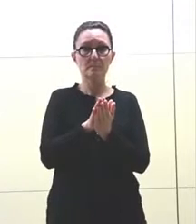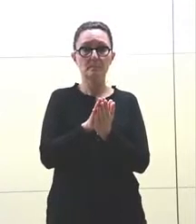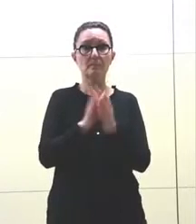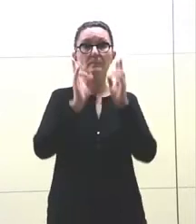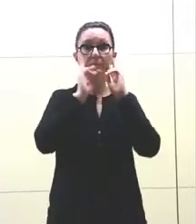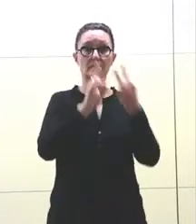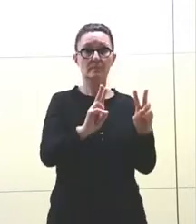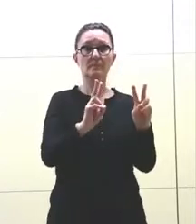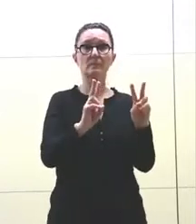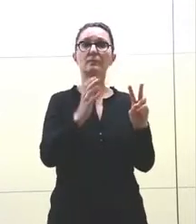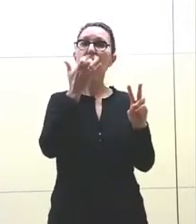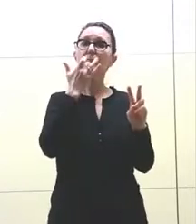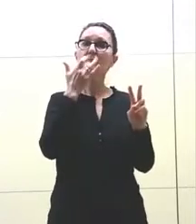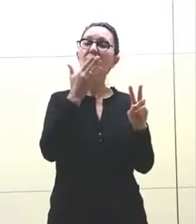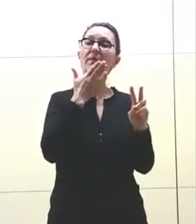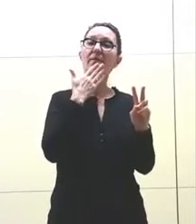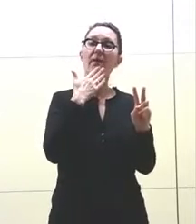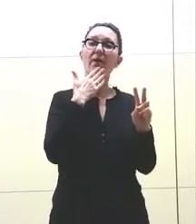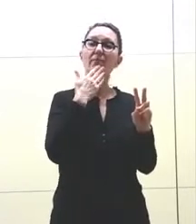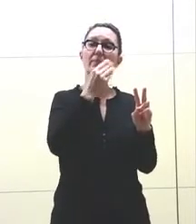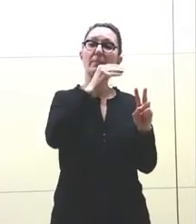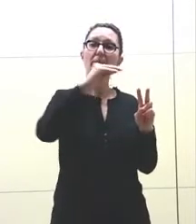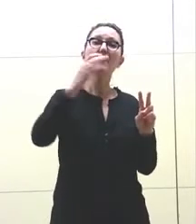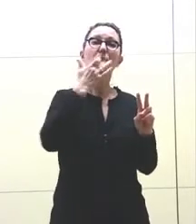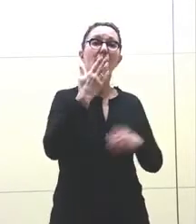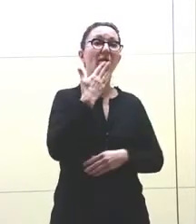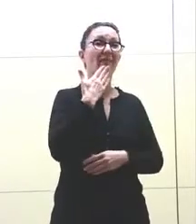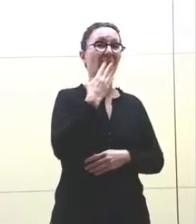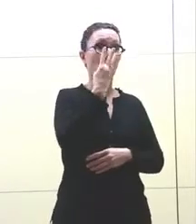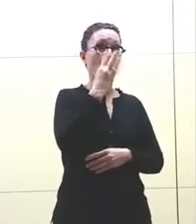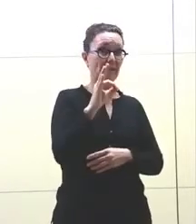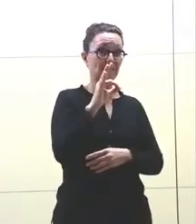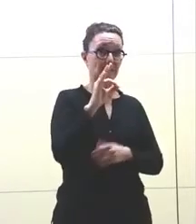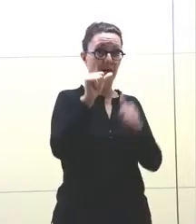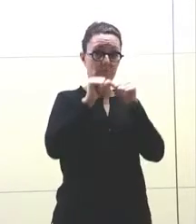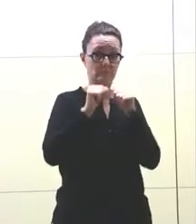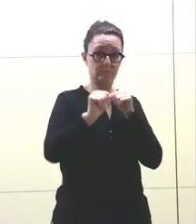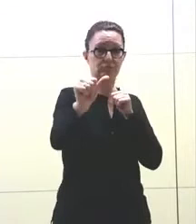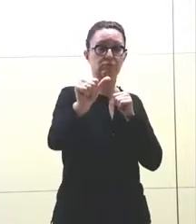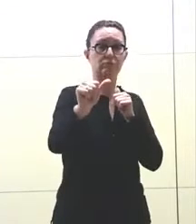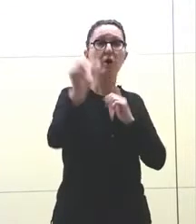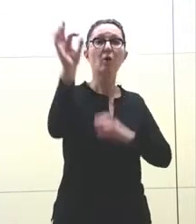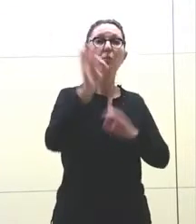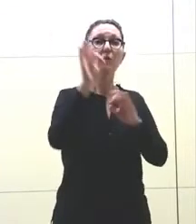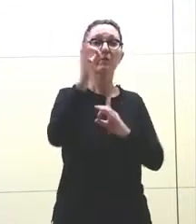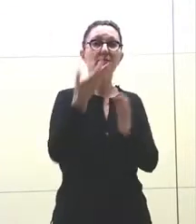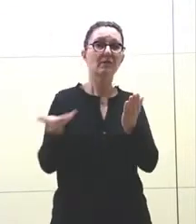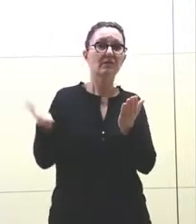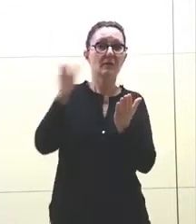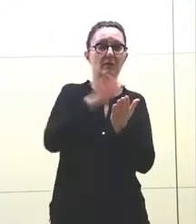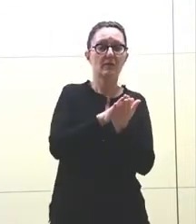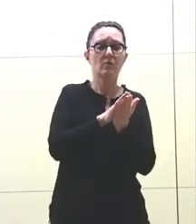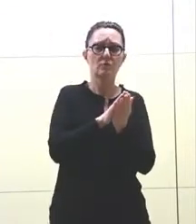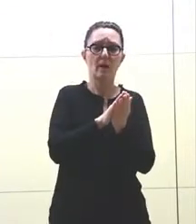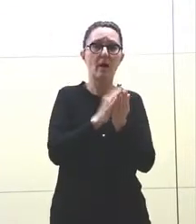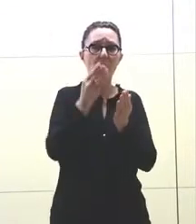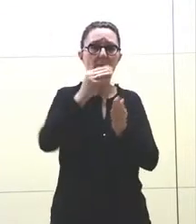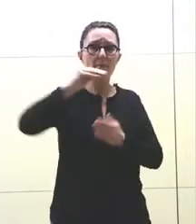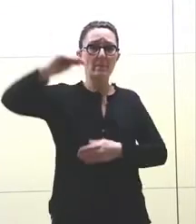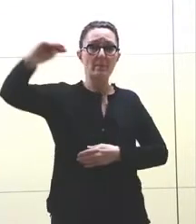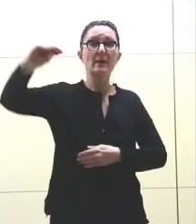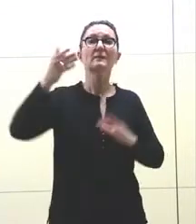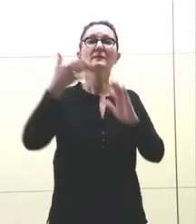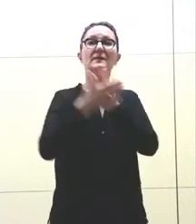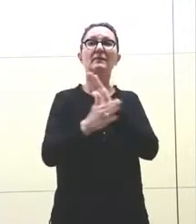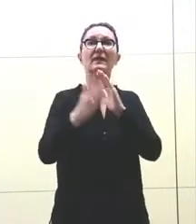que aumenta la edad, a partir de los 40 años, el porcentaje de fallecidos va aumentando. Eso no significa que